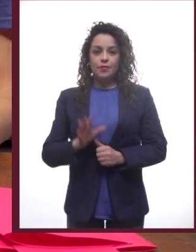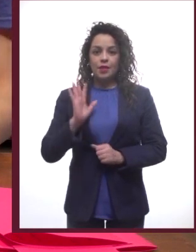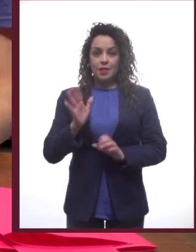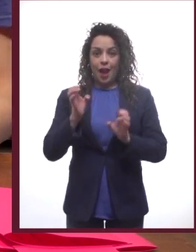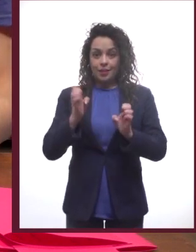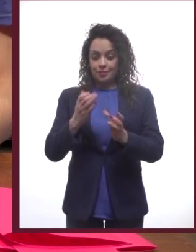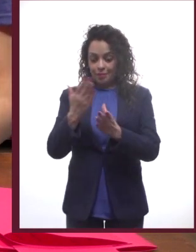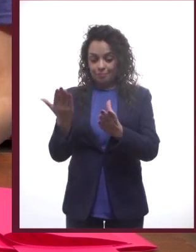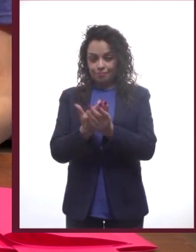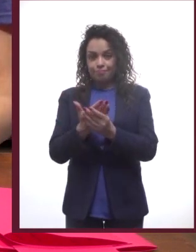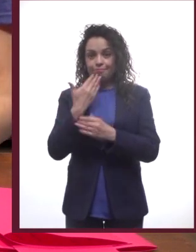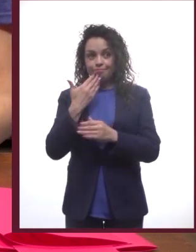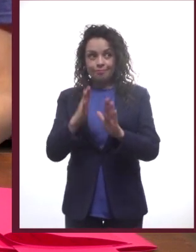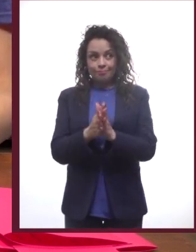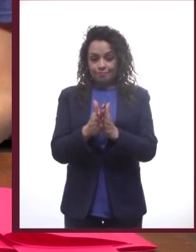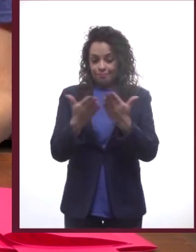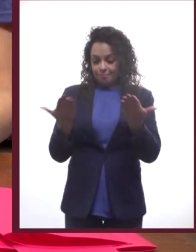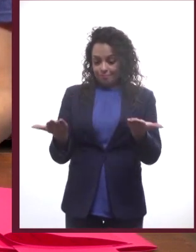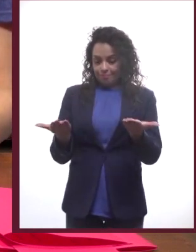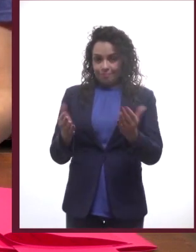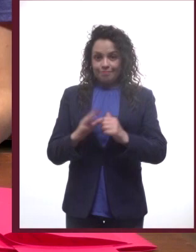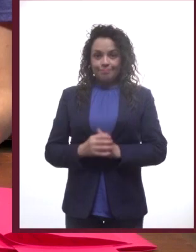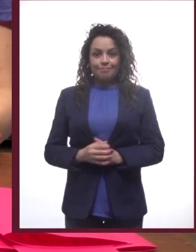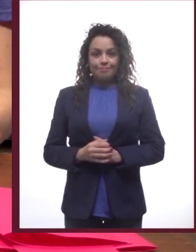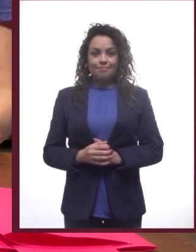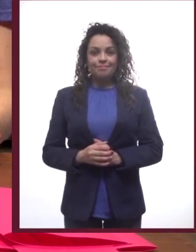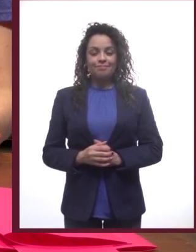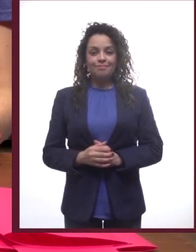Para encuadernar tu libro.